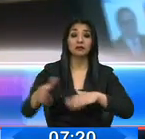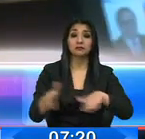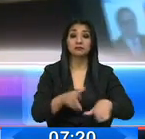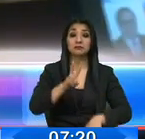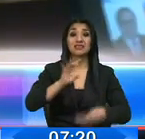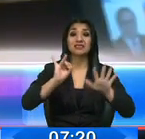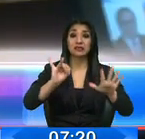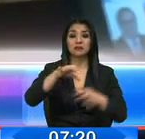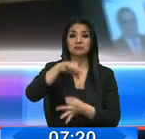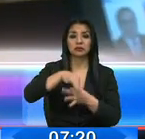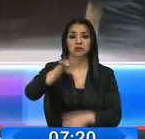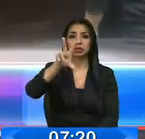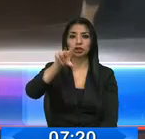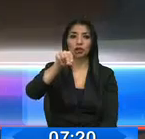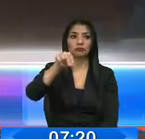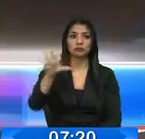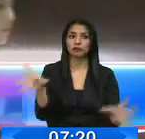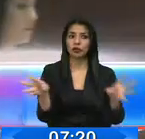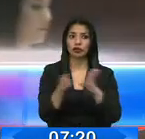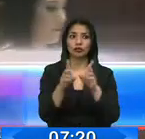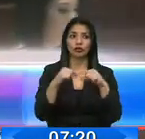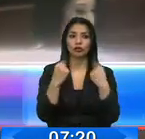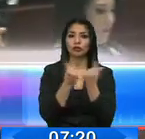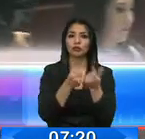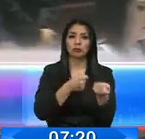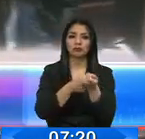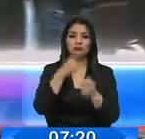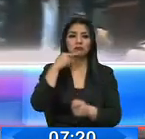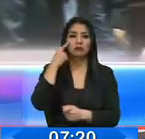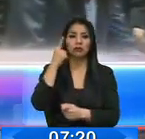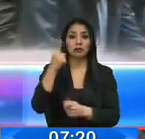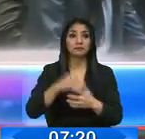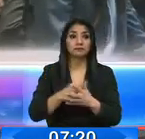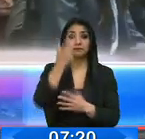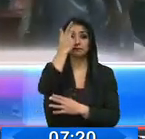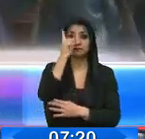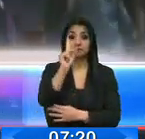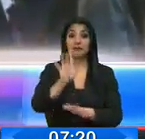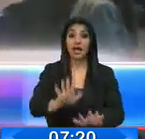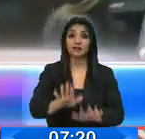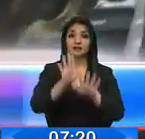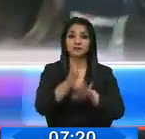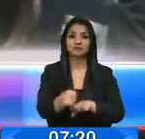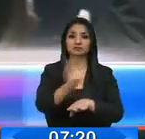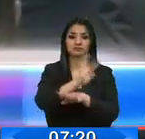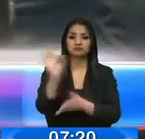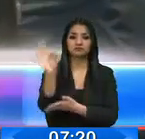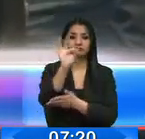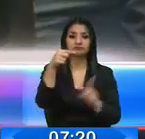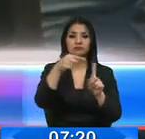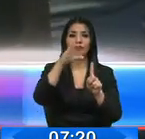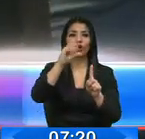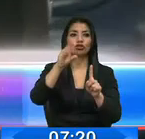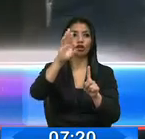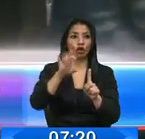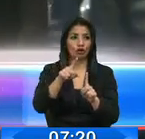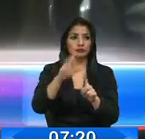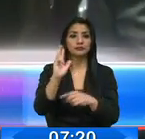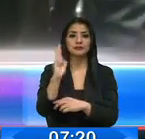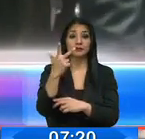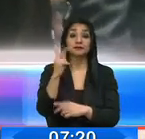27 votos negativos, todos del bloque correísta. Con esta decisión, la Asamblea eligió a Otto Sonnenhausner como el